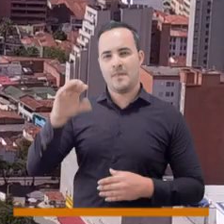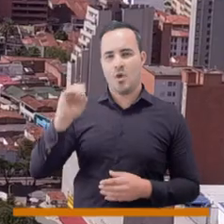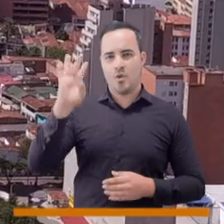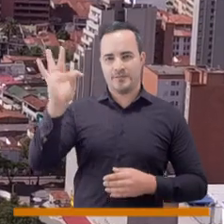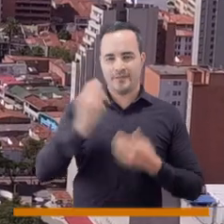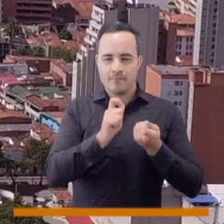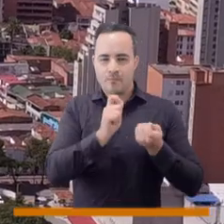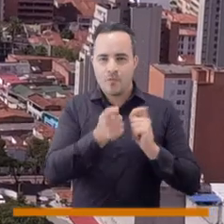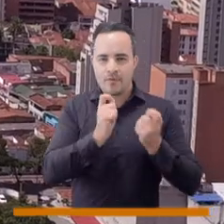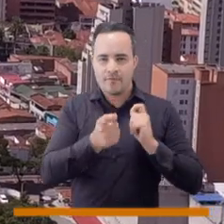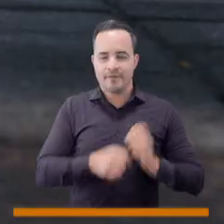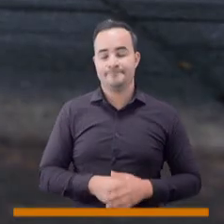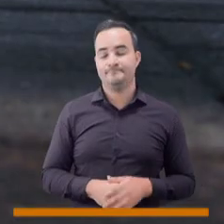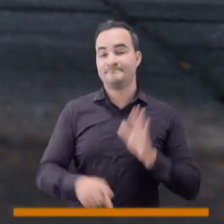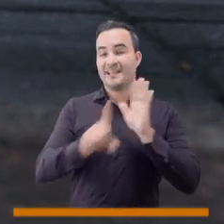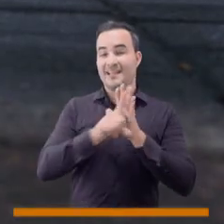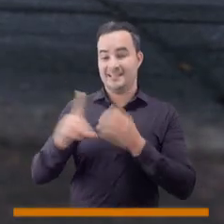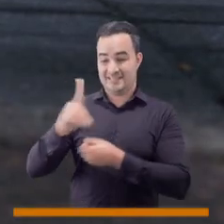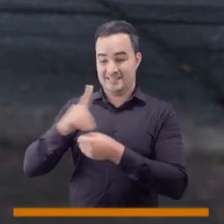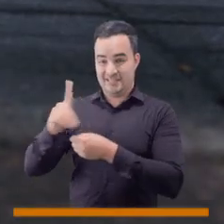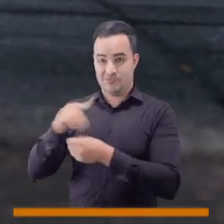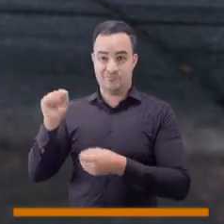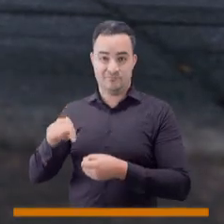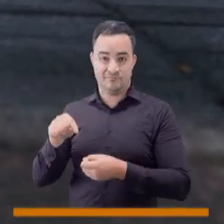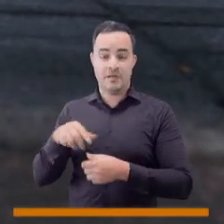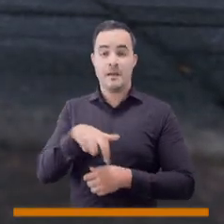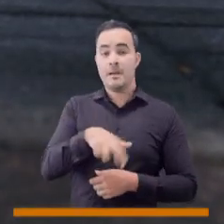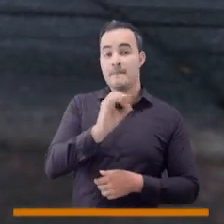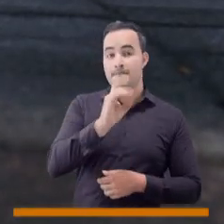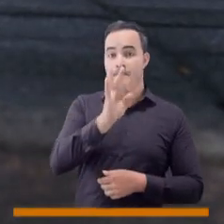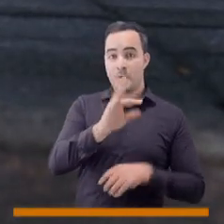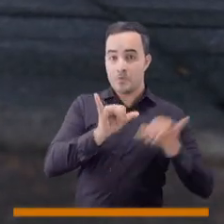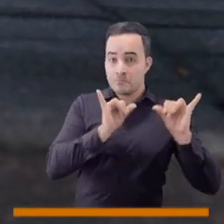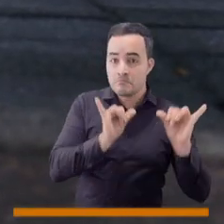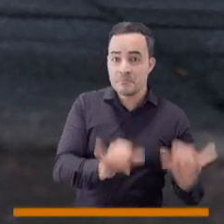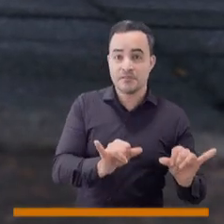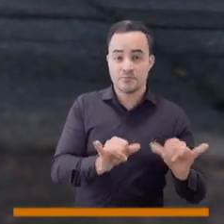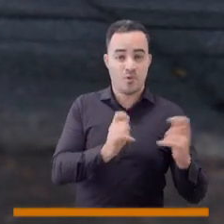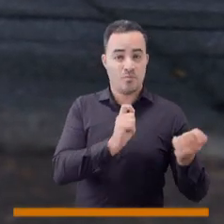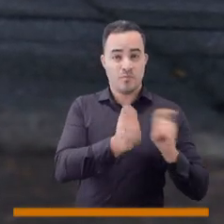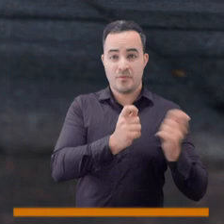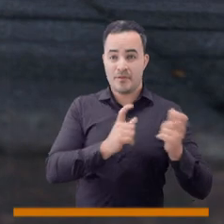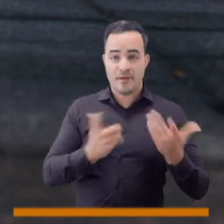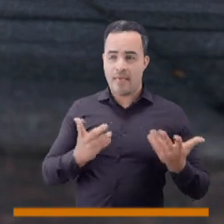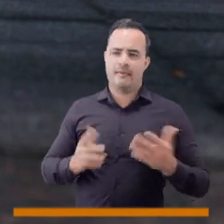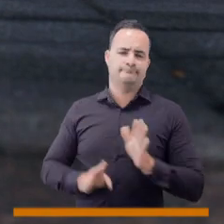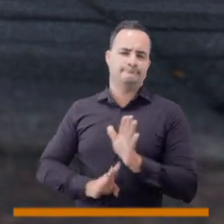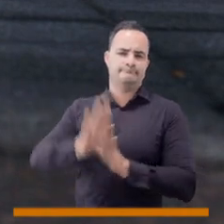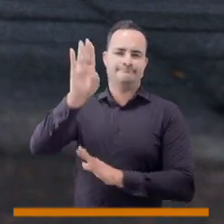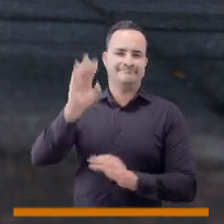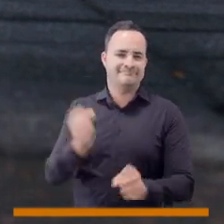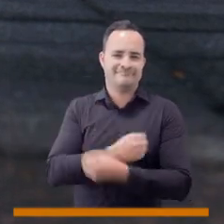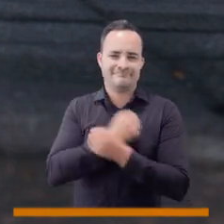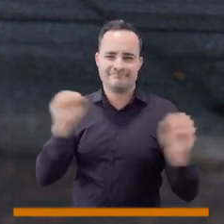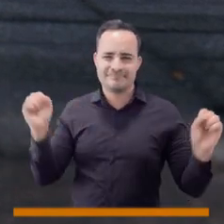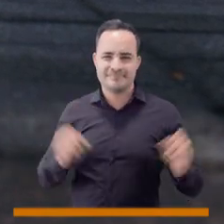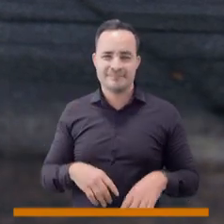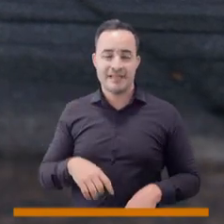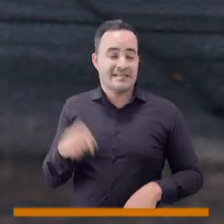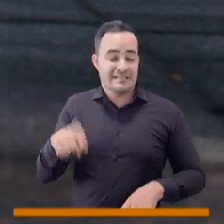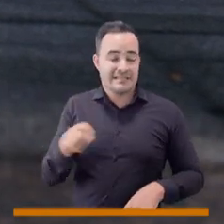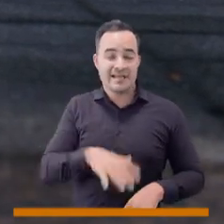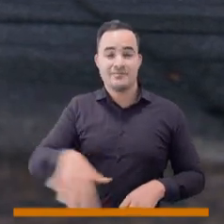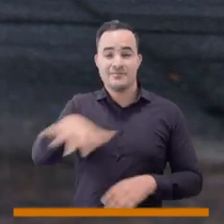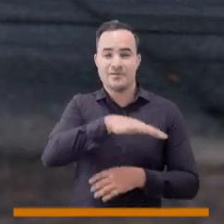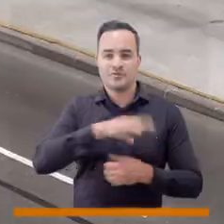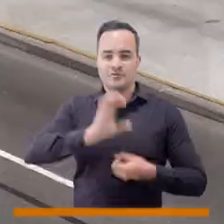modificación del plan de ordenamiento territorial. Esta ley del distrito, si no se modifica el POT, no va a ser posible el desarrollo de la ciudad. La ciudad hay